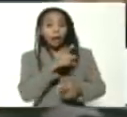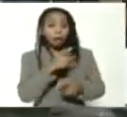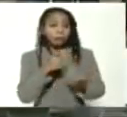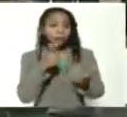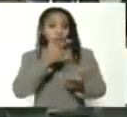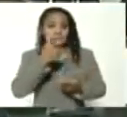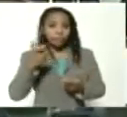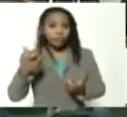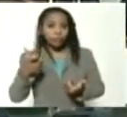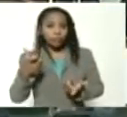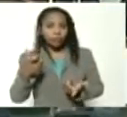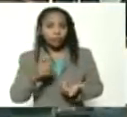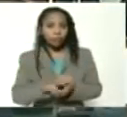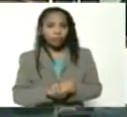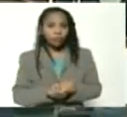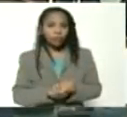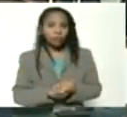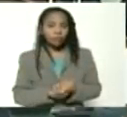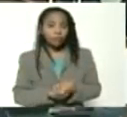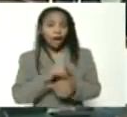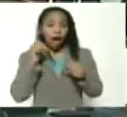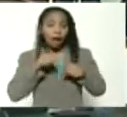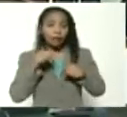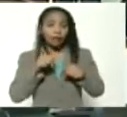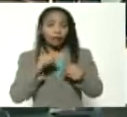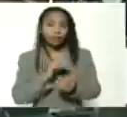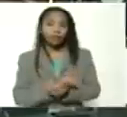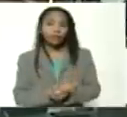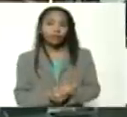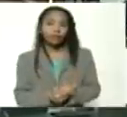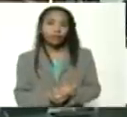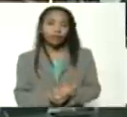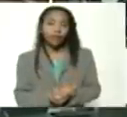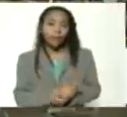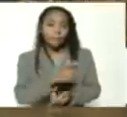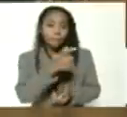invisibilizar. Y aquí el compatriota